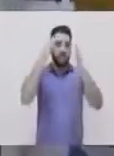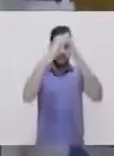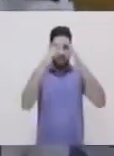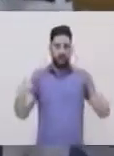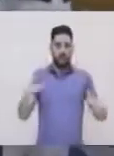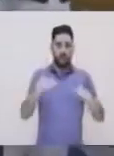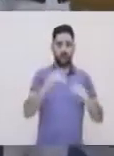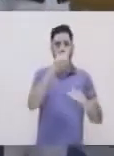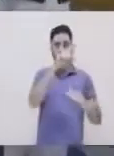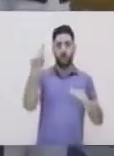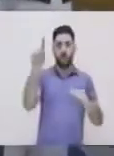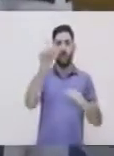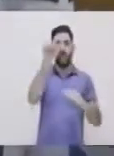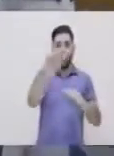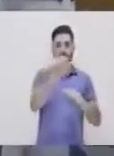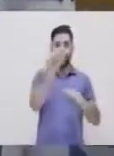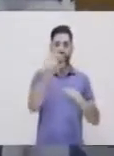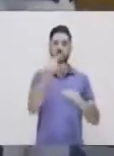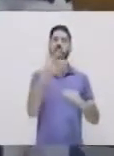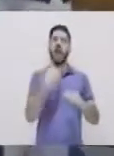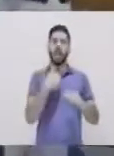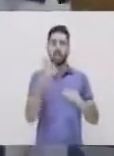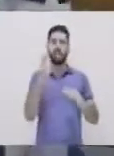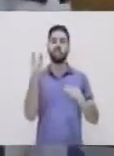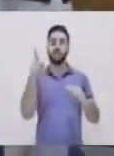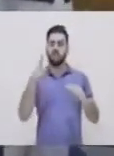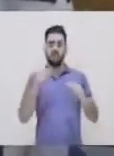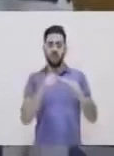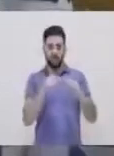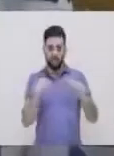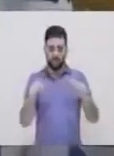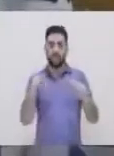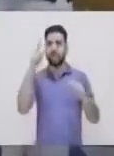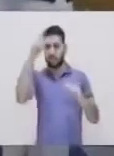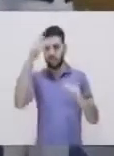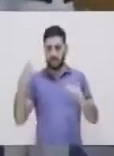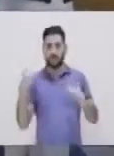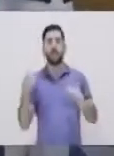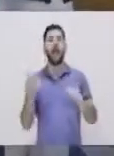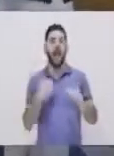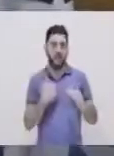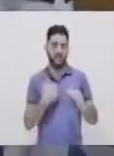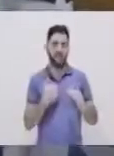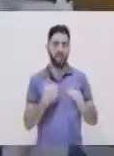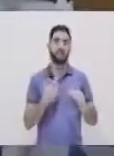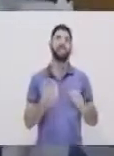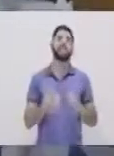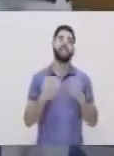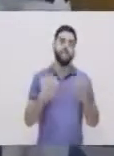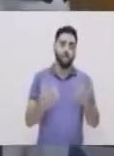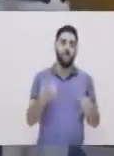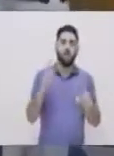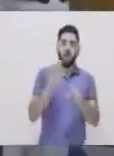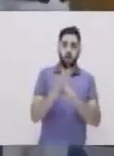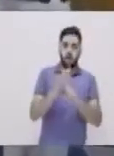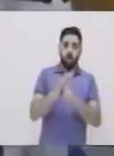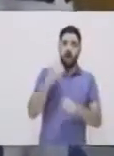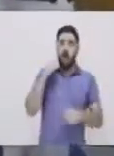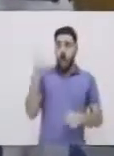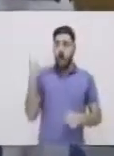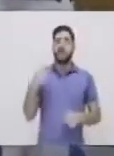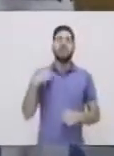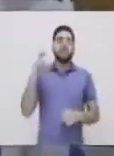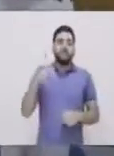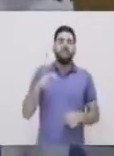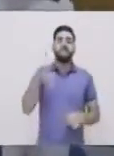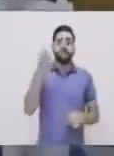alfa y el lado A. Entonces para resolver el problema vamos a utilizar esta parte de la igualdad. Y por ejemplo, si yo quiero